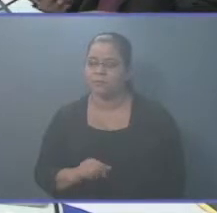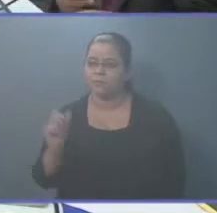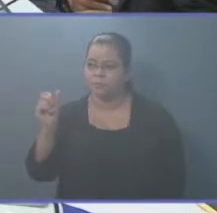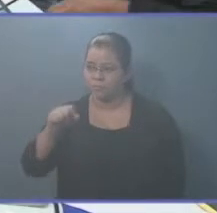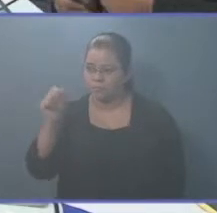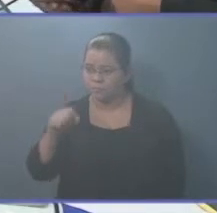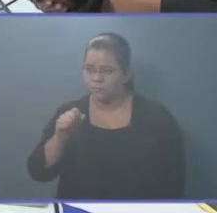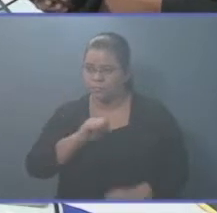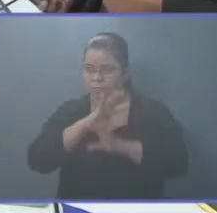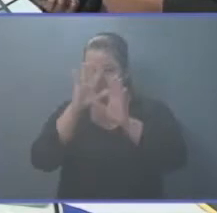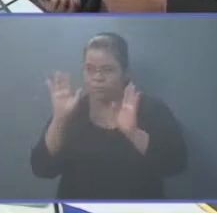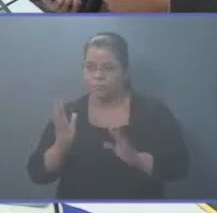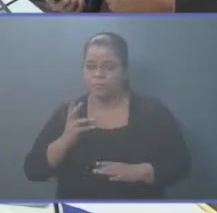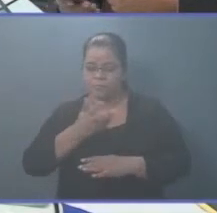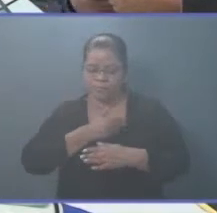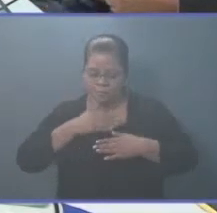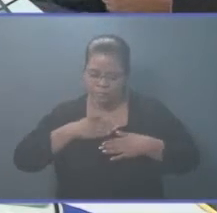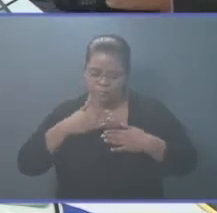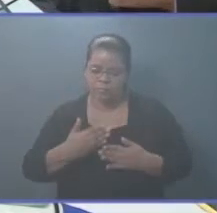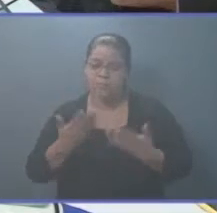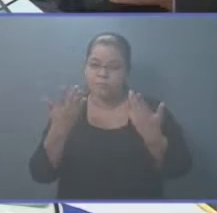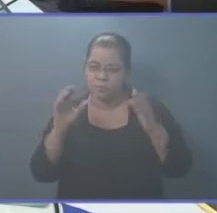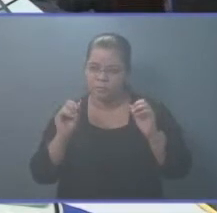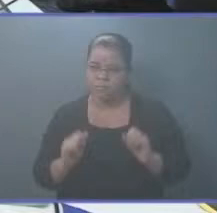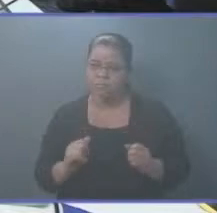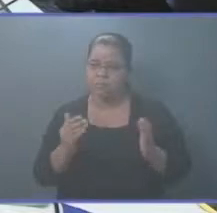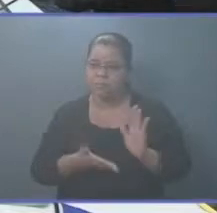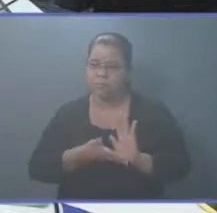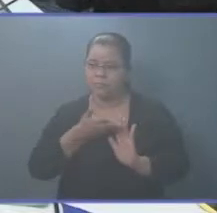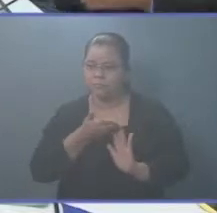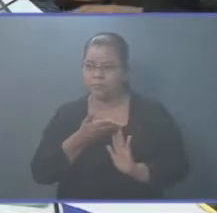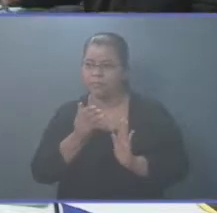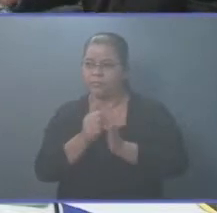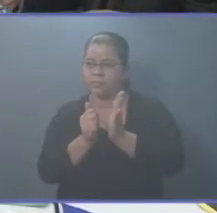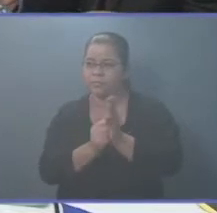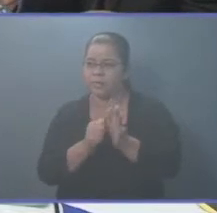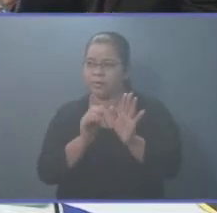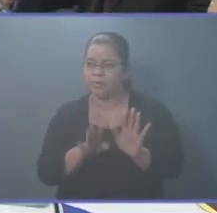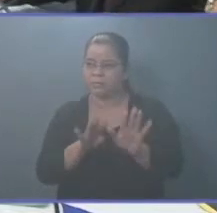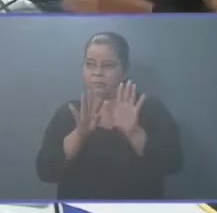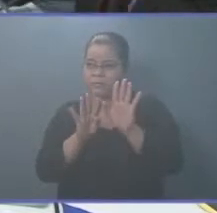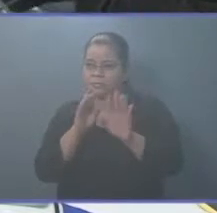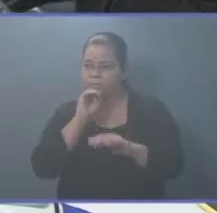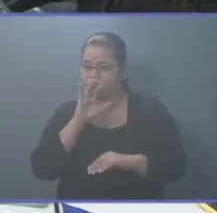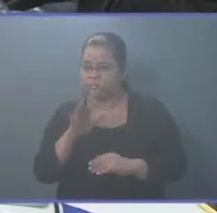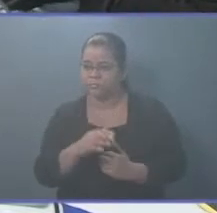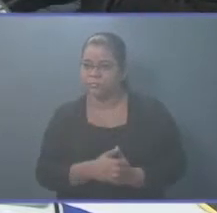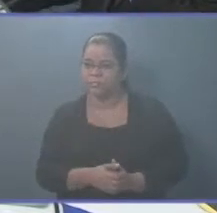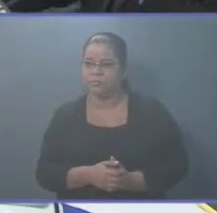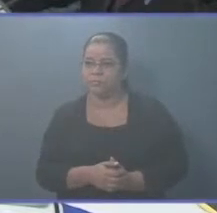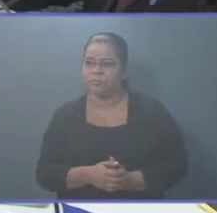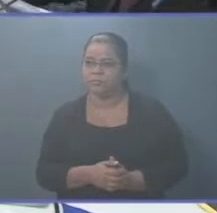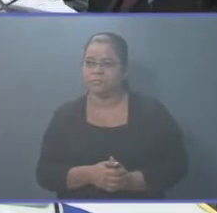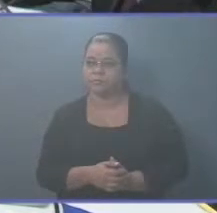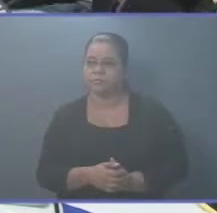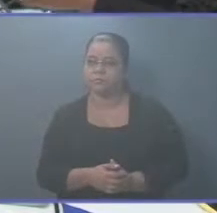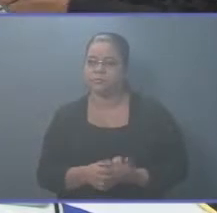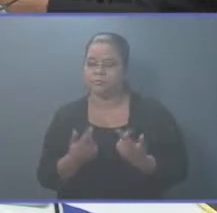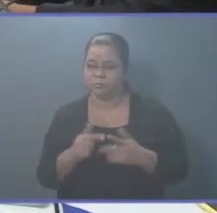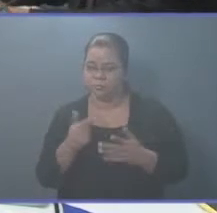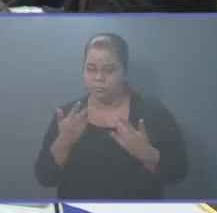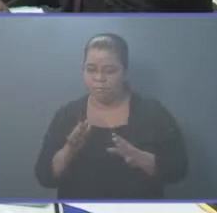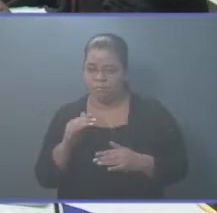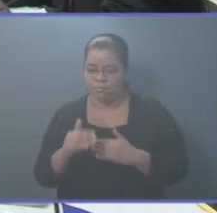Efectivamente, la disposición que se desarrolla en el artículo 19 se refiere a dos momentos, tanto la etapa de